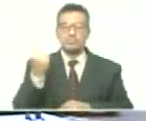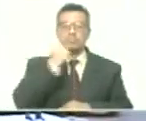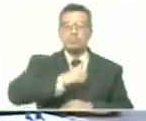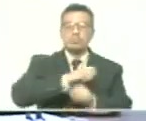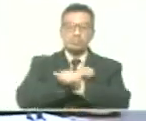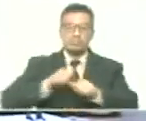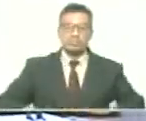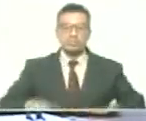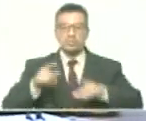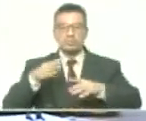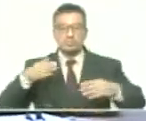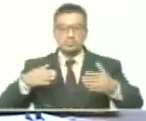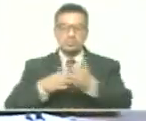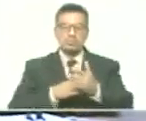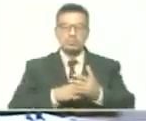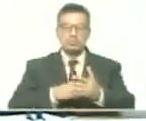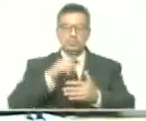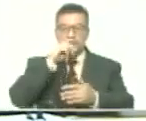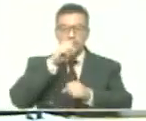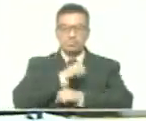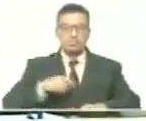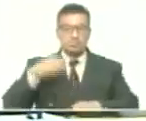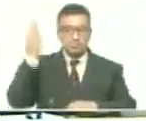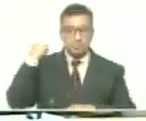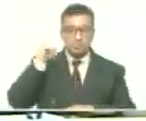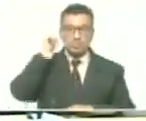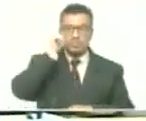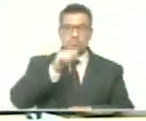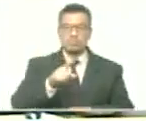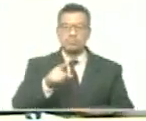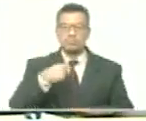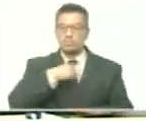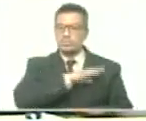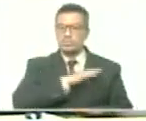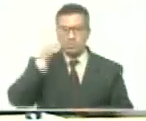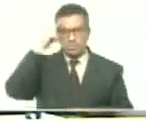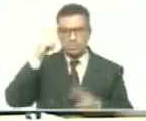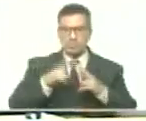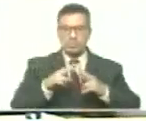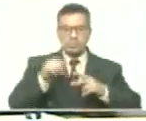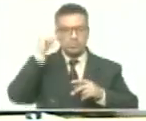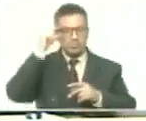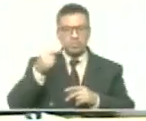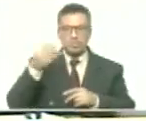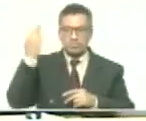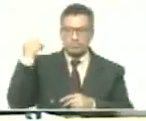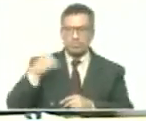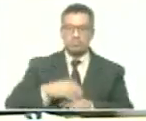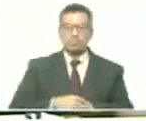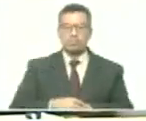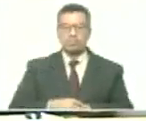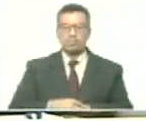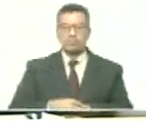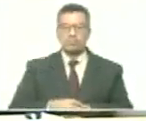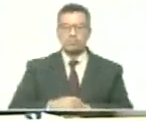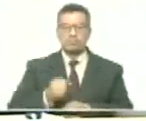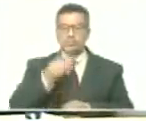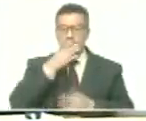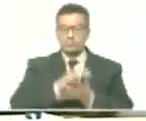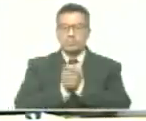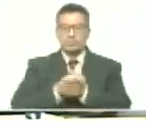el atentado contra Maduro anteayer sábado, ¿no? Del cual yo tenía conocimiento unos días antes. Tengo buenos amigos